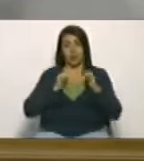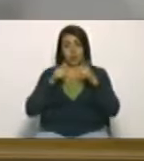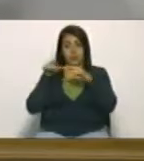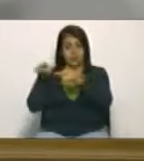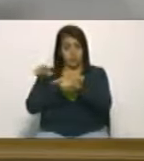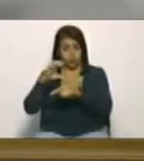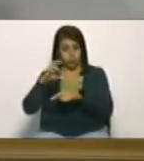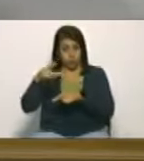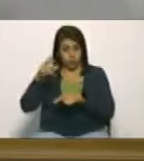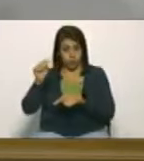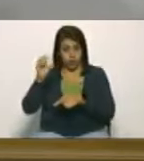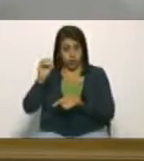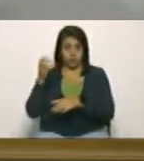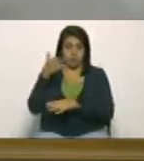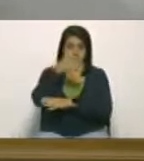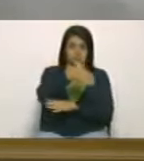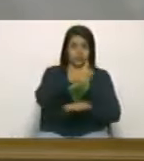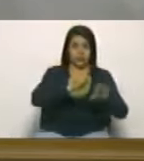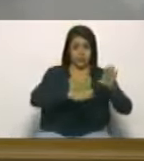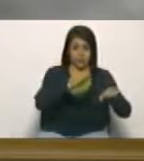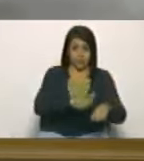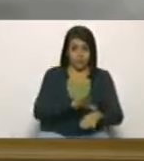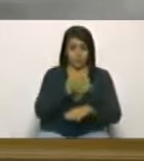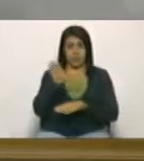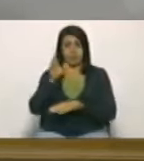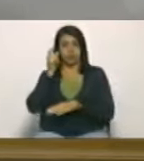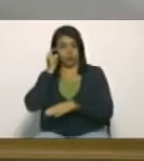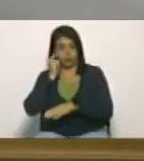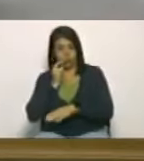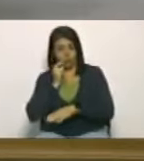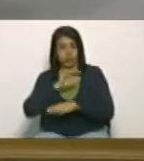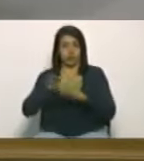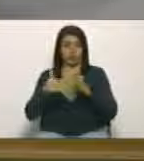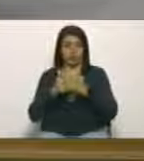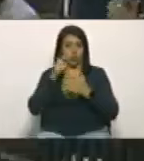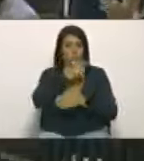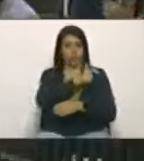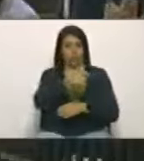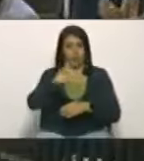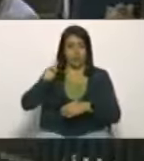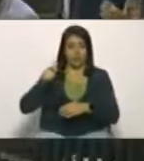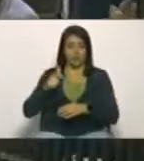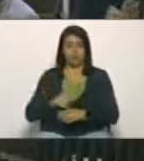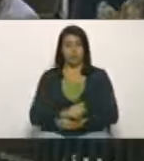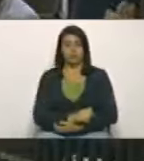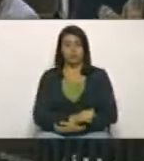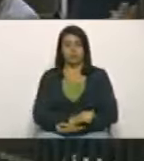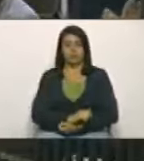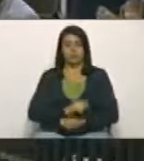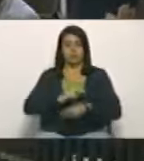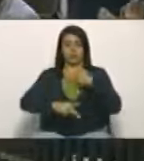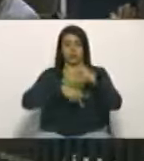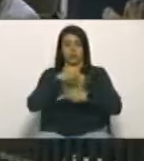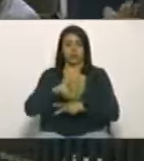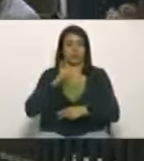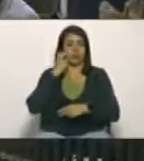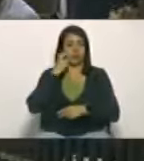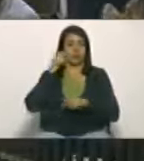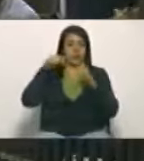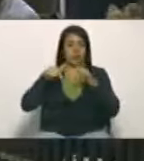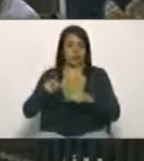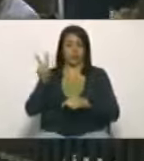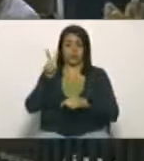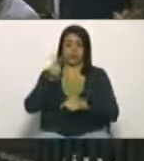por Chuao y después nos vamos para Barlovento, para Sucre, para todos los pueblos que producen cacao en nuestro